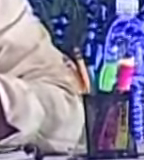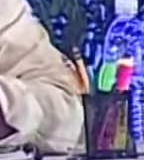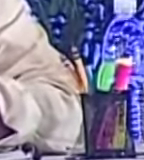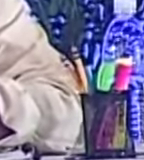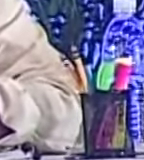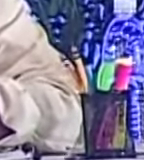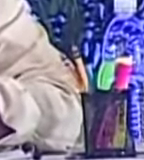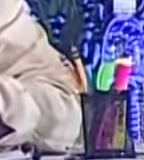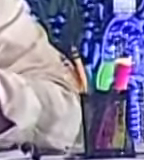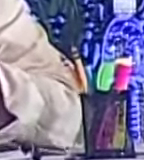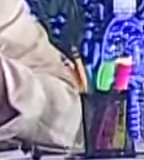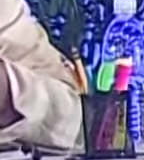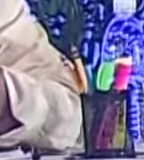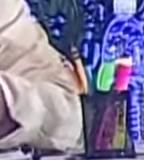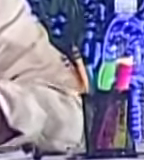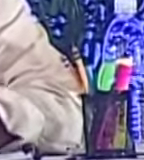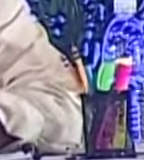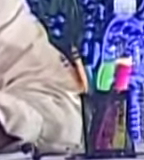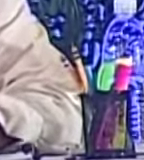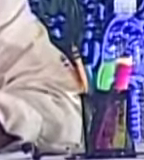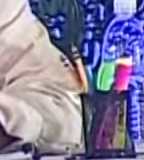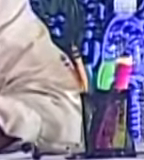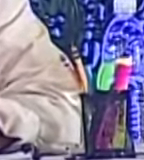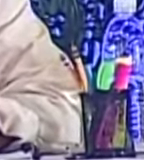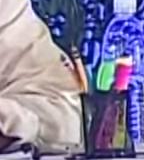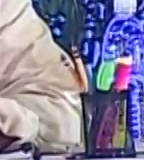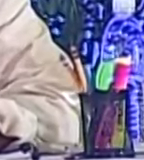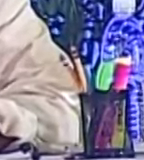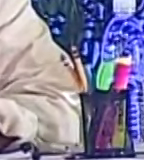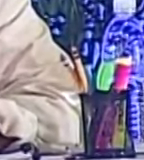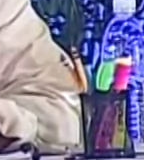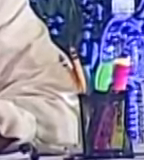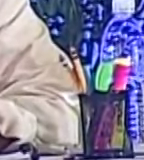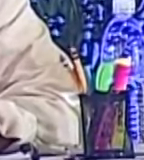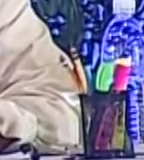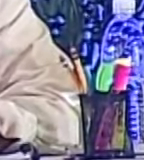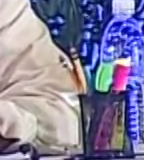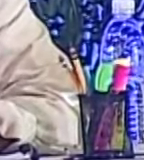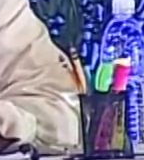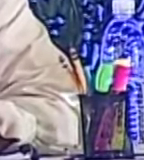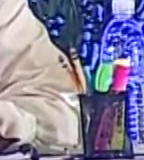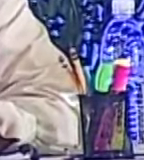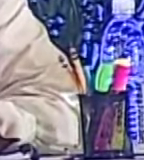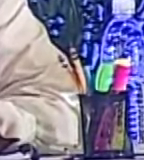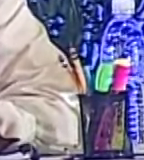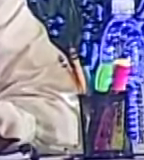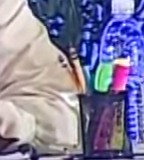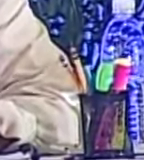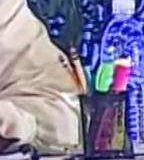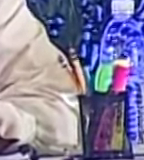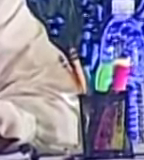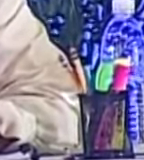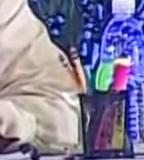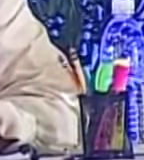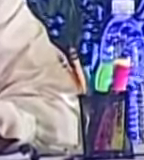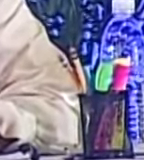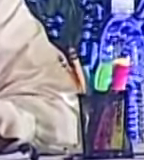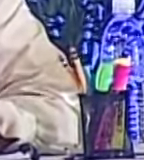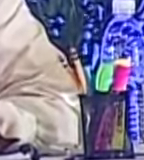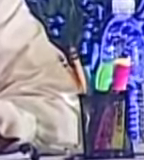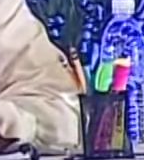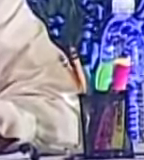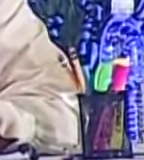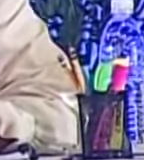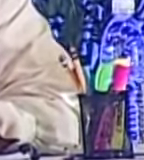mejorar. Lo que dice Sinesio, no venimos a pedir plata, venimos a dar trabajo,